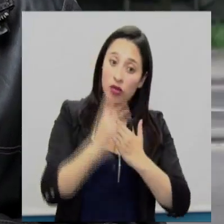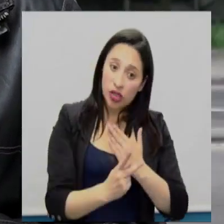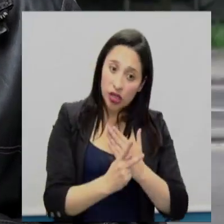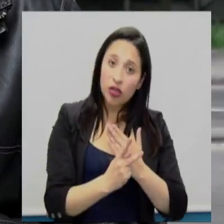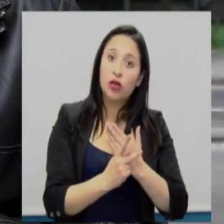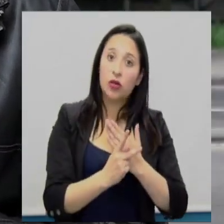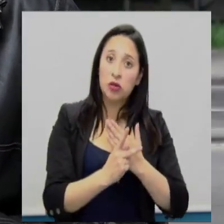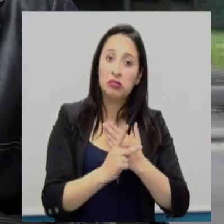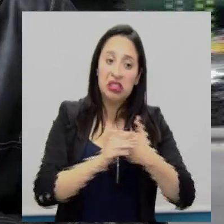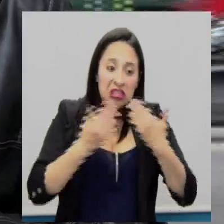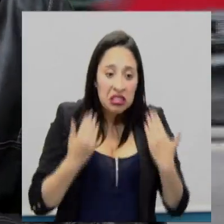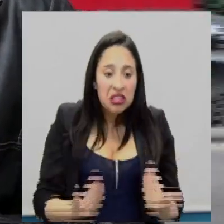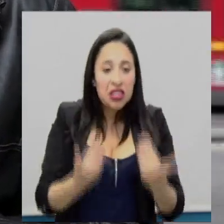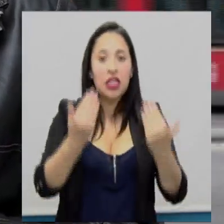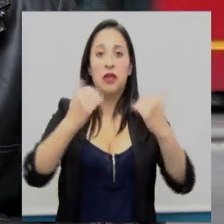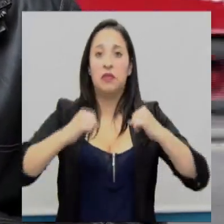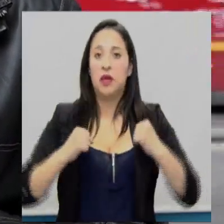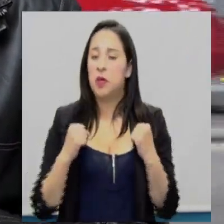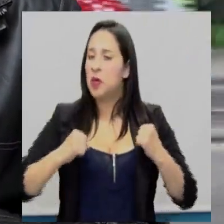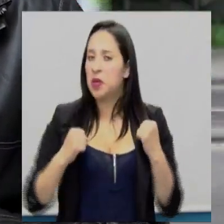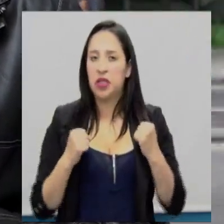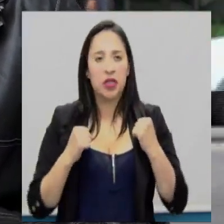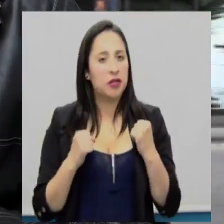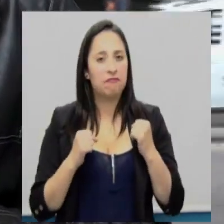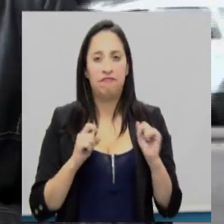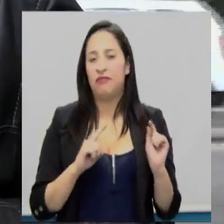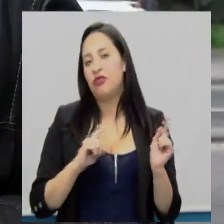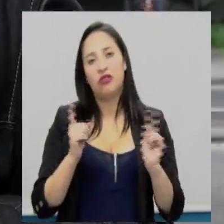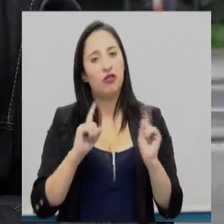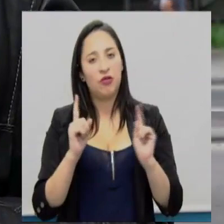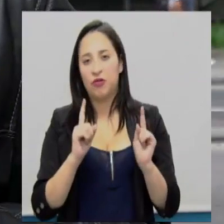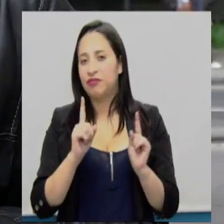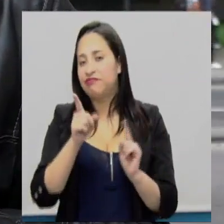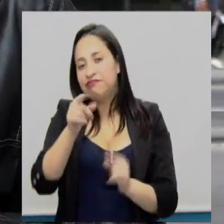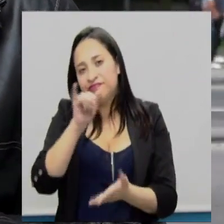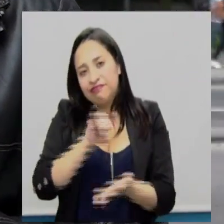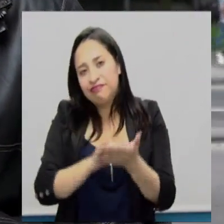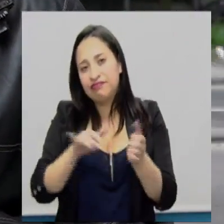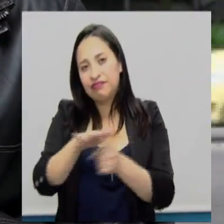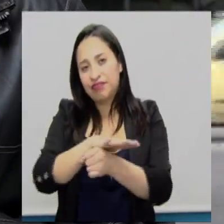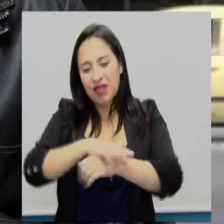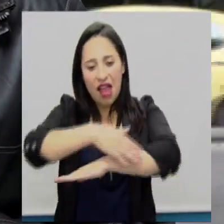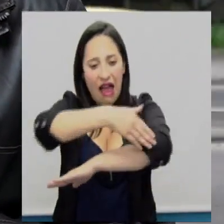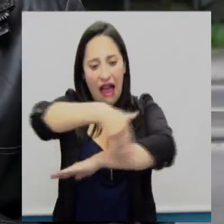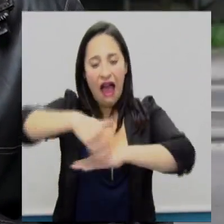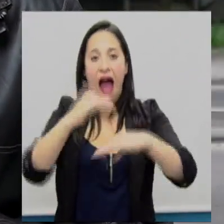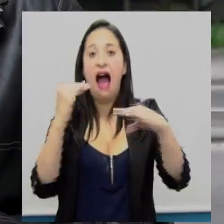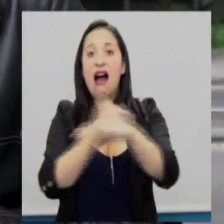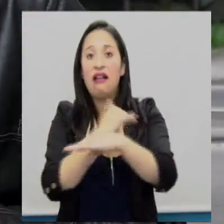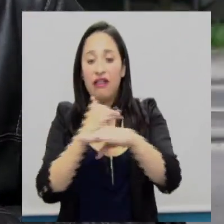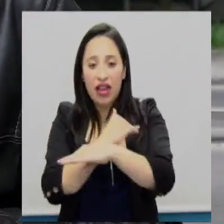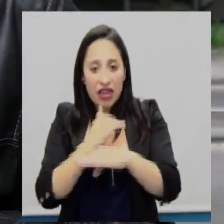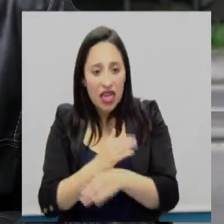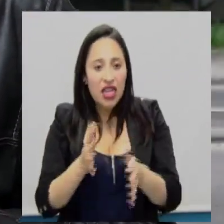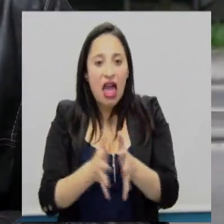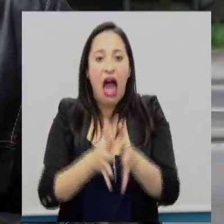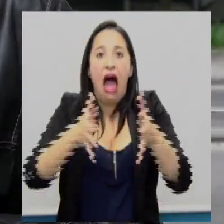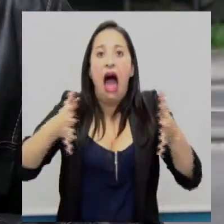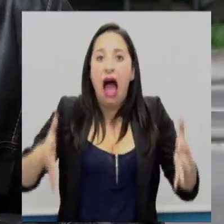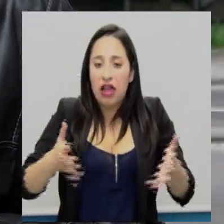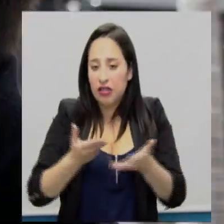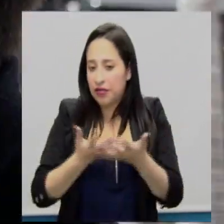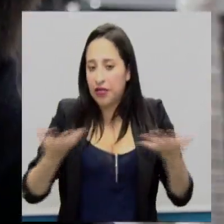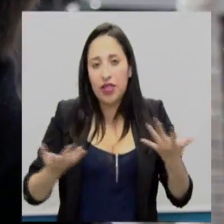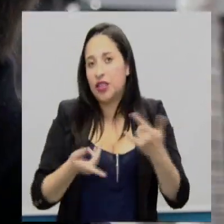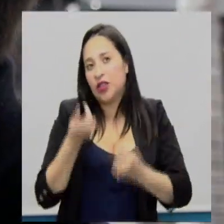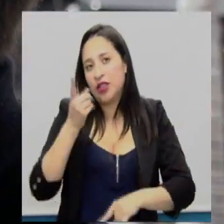es un proyecto conveniente por las circunstancias de la misma avenida, por la longitud, por todo